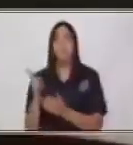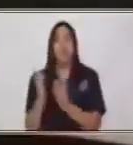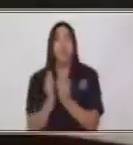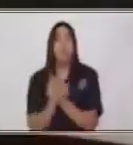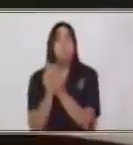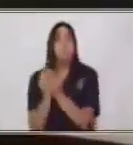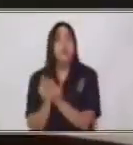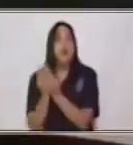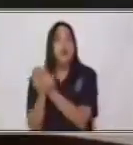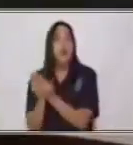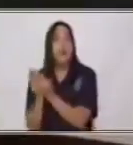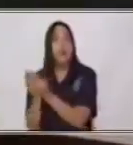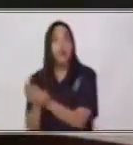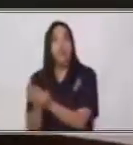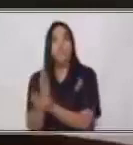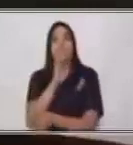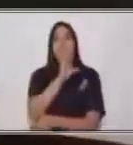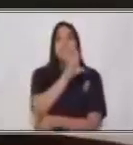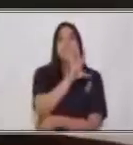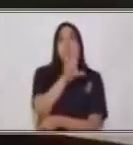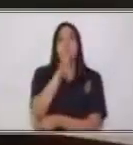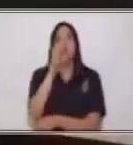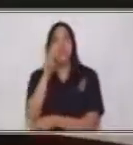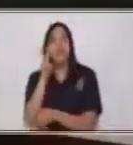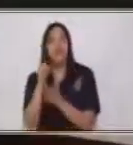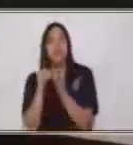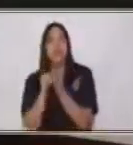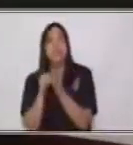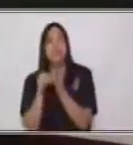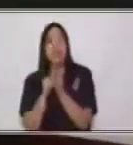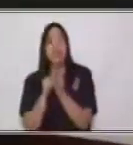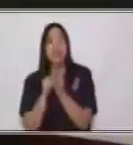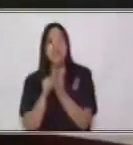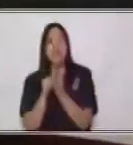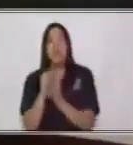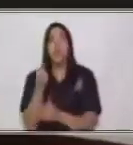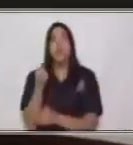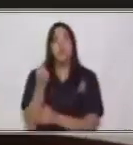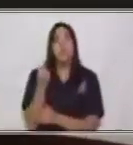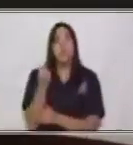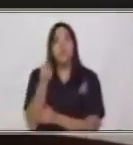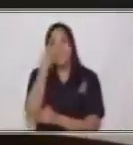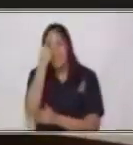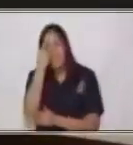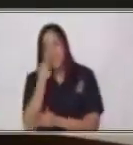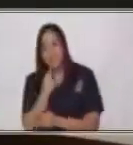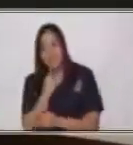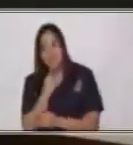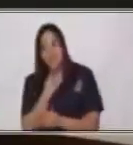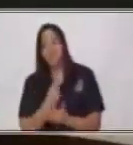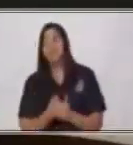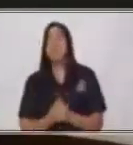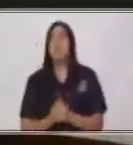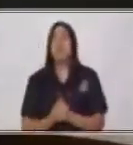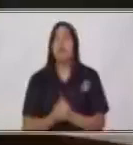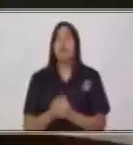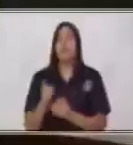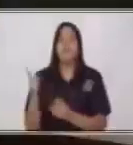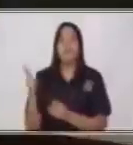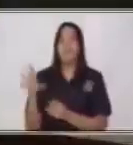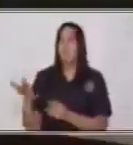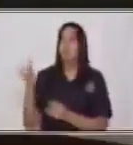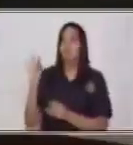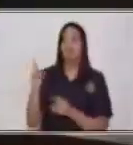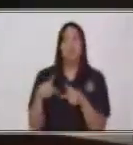barco 52 quetzales con 25 centavos. Vamos con un billete